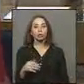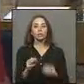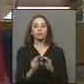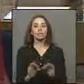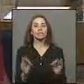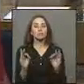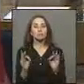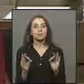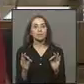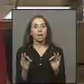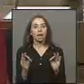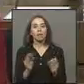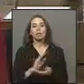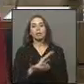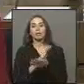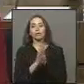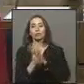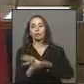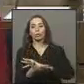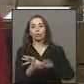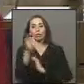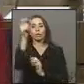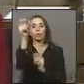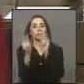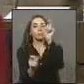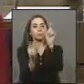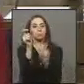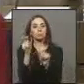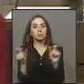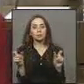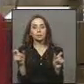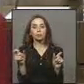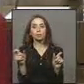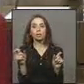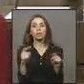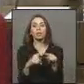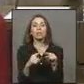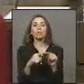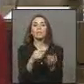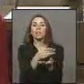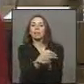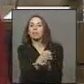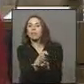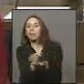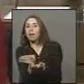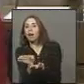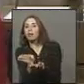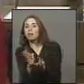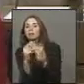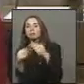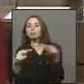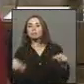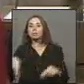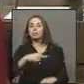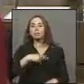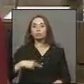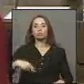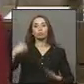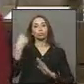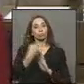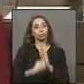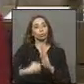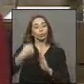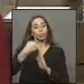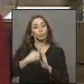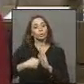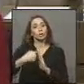especial, para todos aquellos que de alguna manera en diferentes ámbitos hemos estado luchando